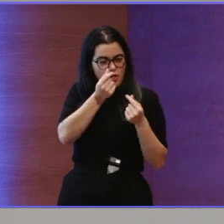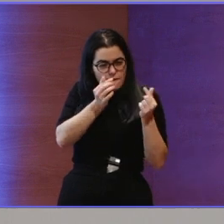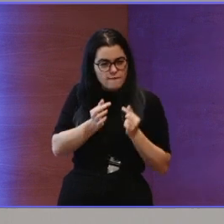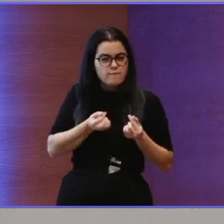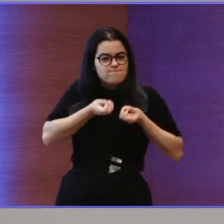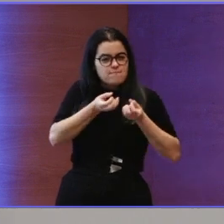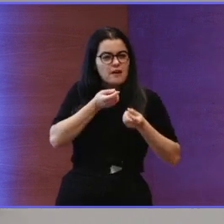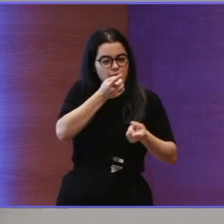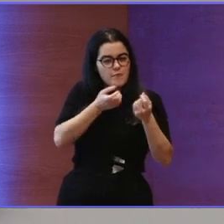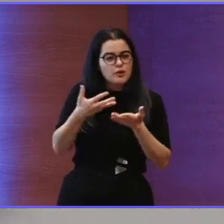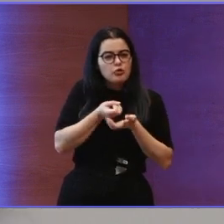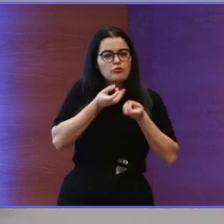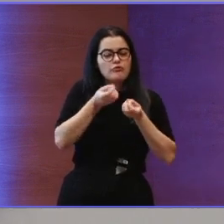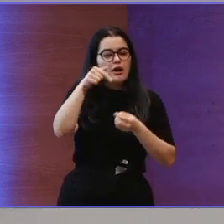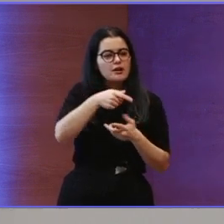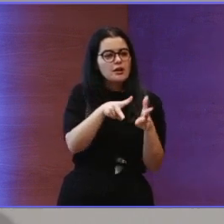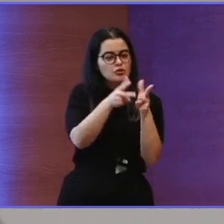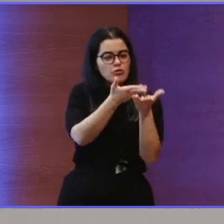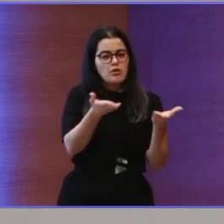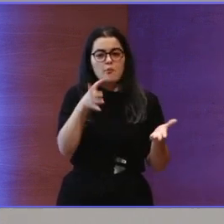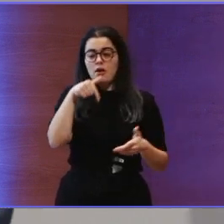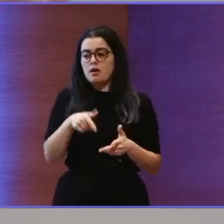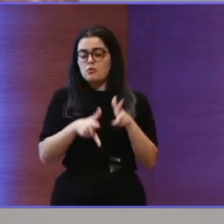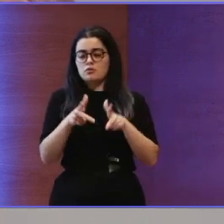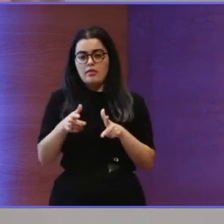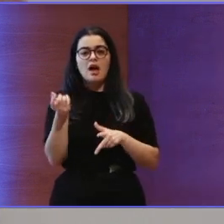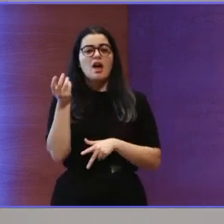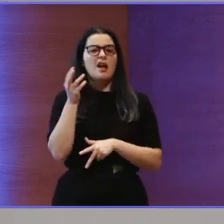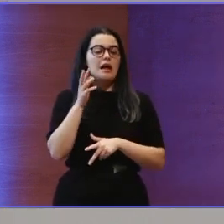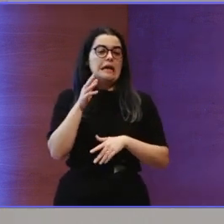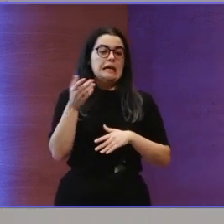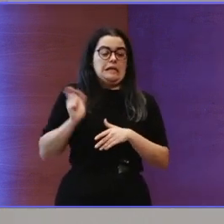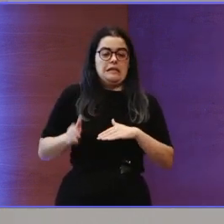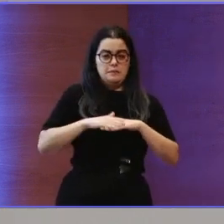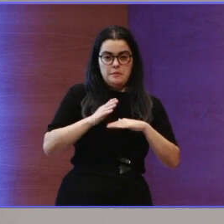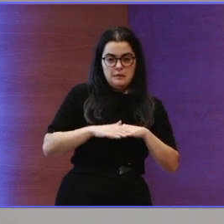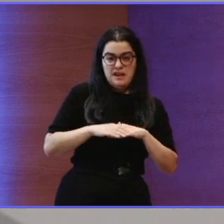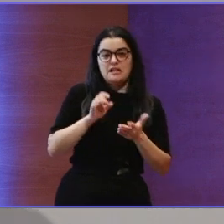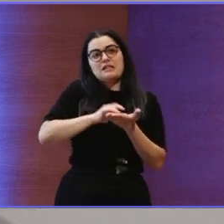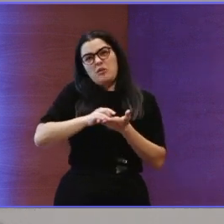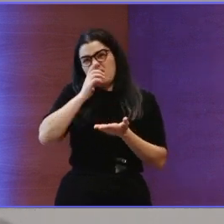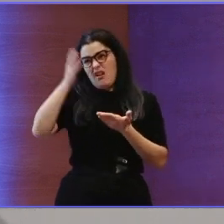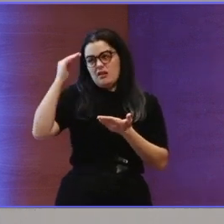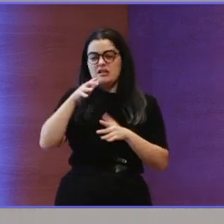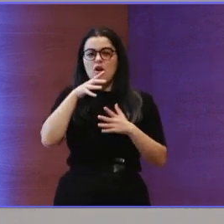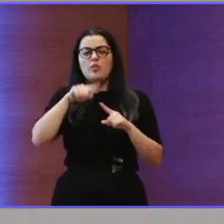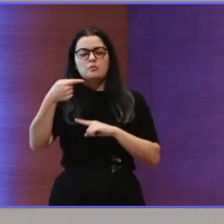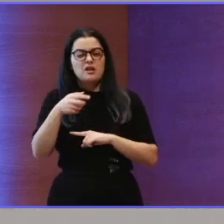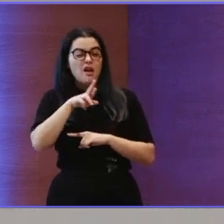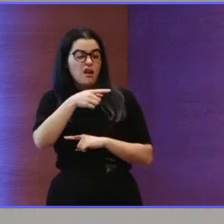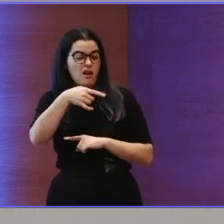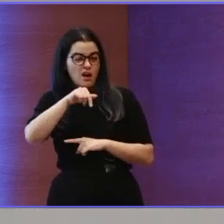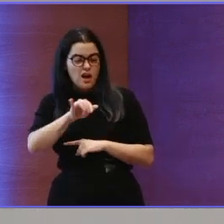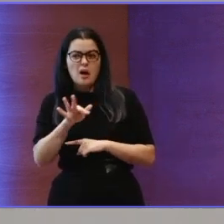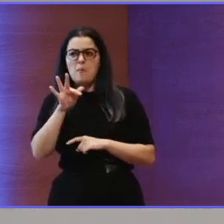euskadi tenemos rentas mínimas y servicios sociales fue en antaño luego fue rentas mínimas bueno mg y